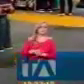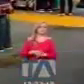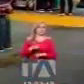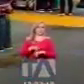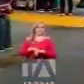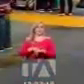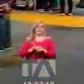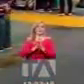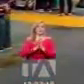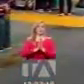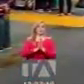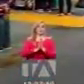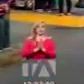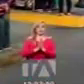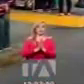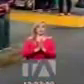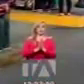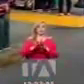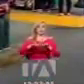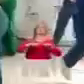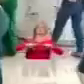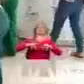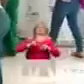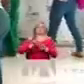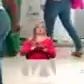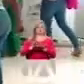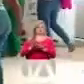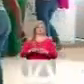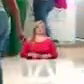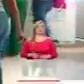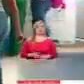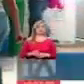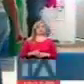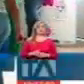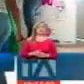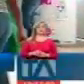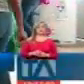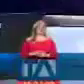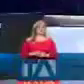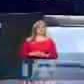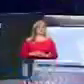esta vez, sí eliminar la red, dicen. Joana Ramos, 24 horas.